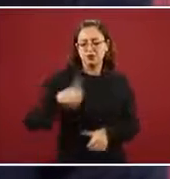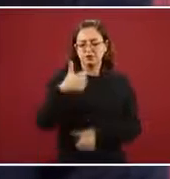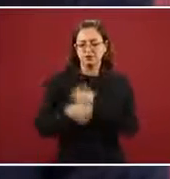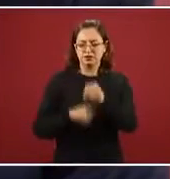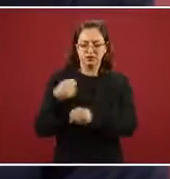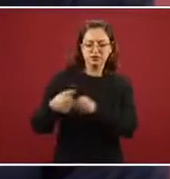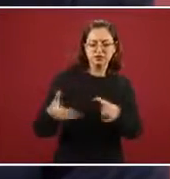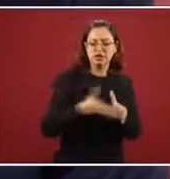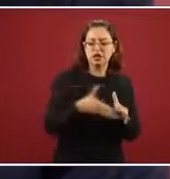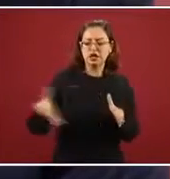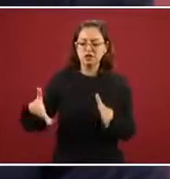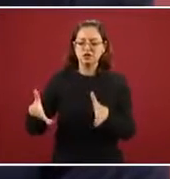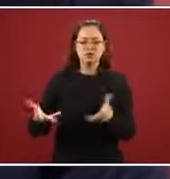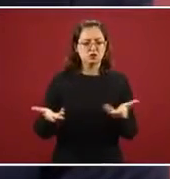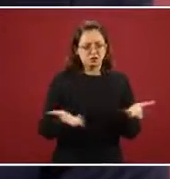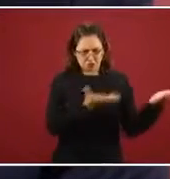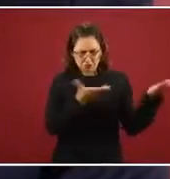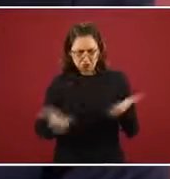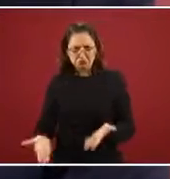pública.